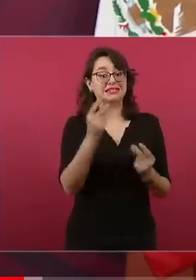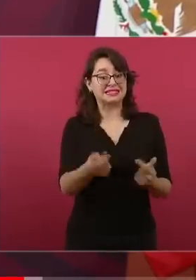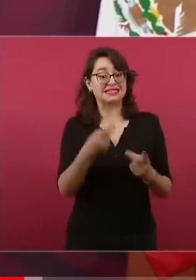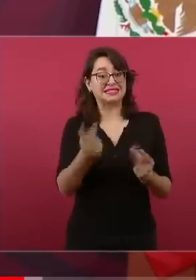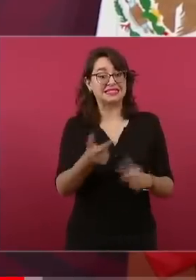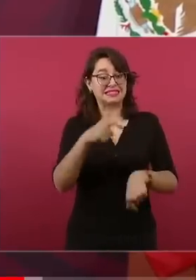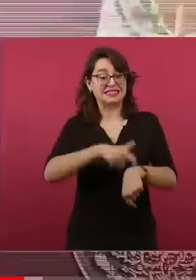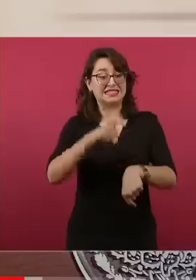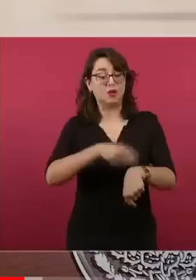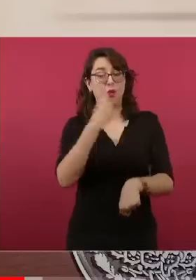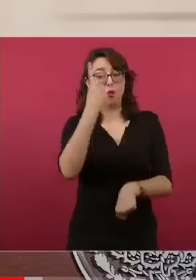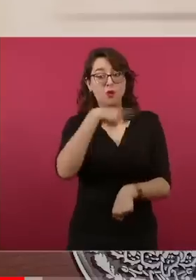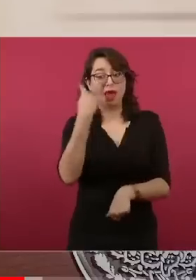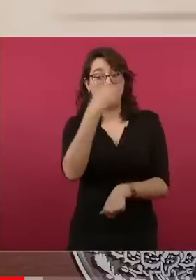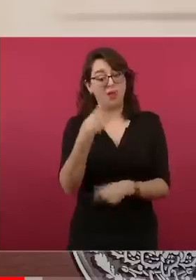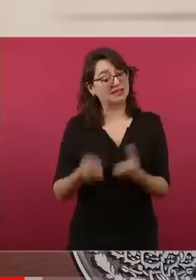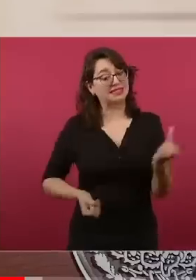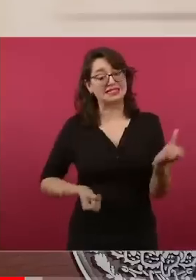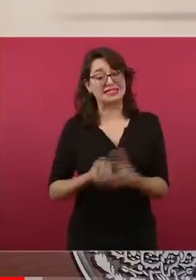para liberarlo.